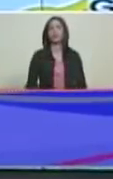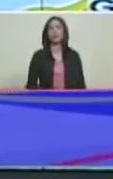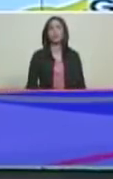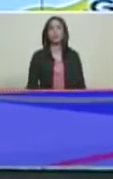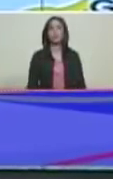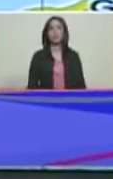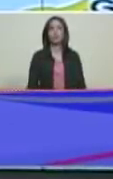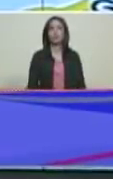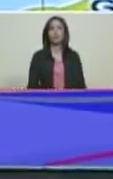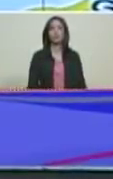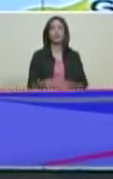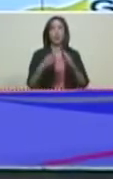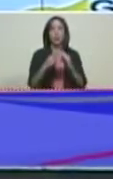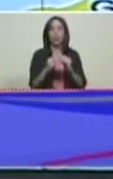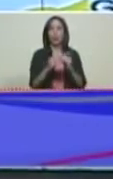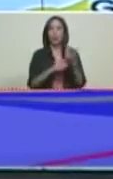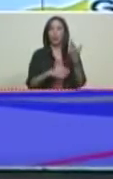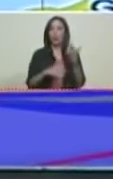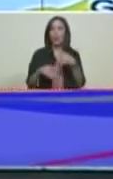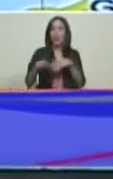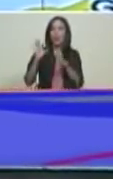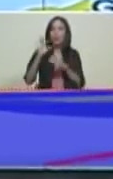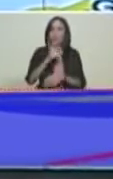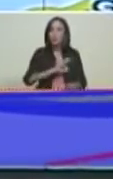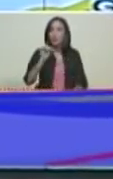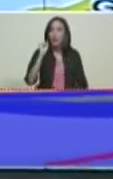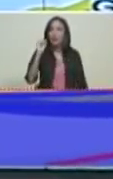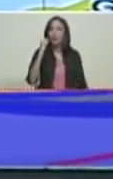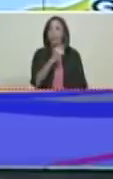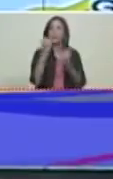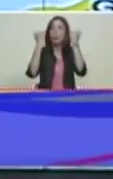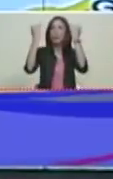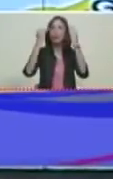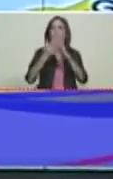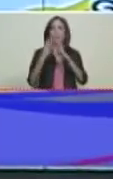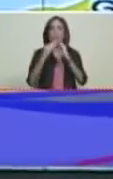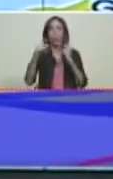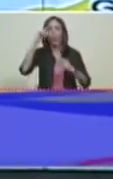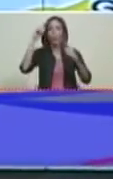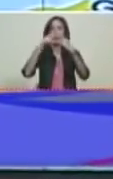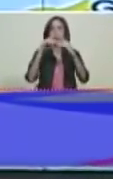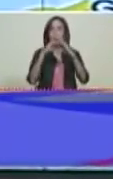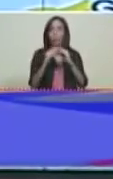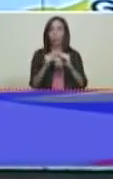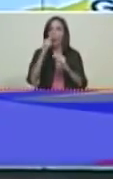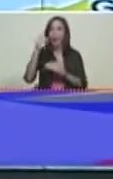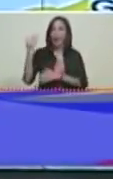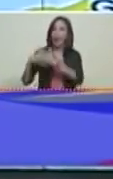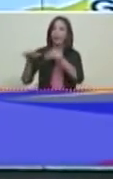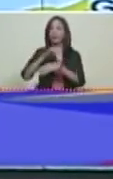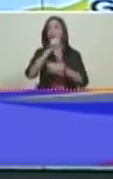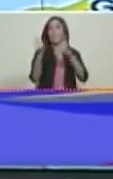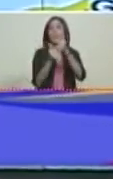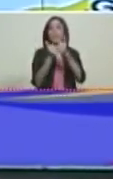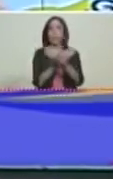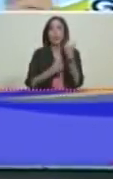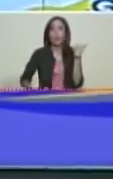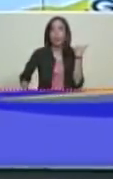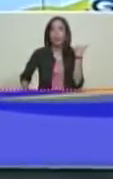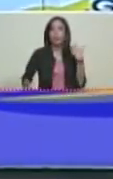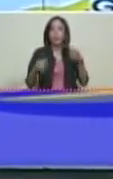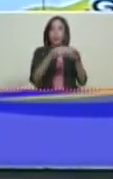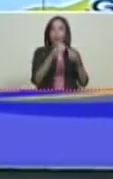todas las tareas de construcción del socialismo. Teníamos la vicepresidencia de las